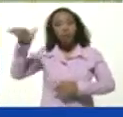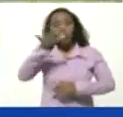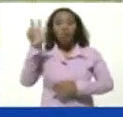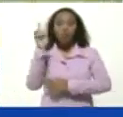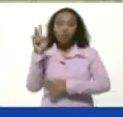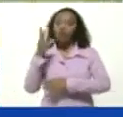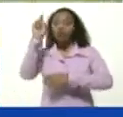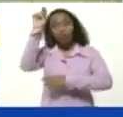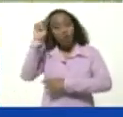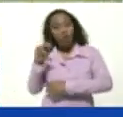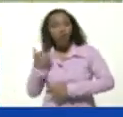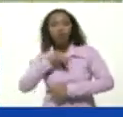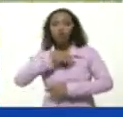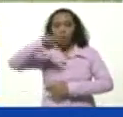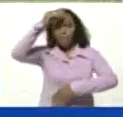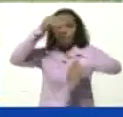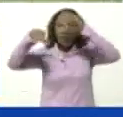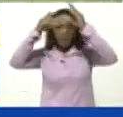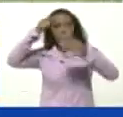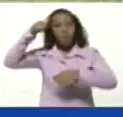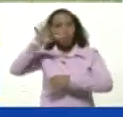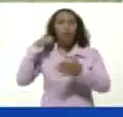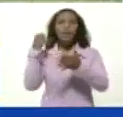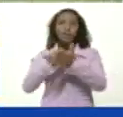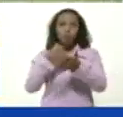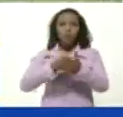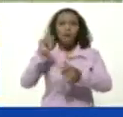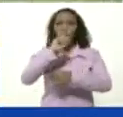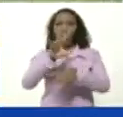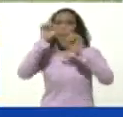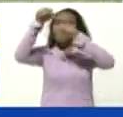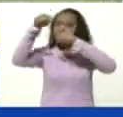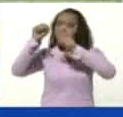aprendemos lecciones de un pueblo que lucha, que no se rinde.